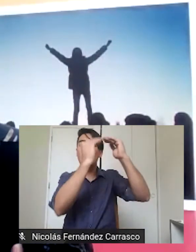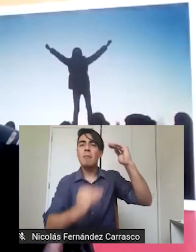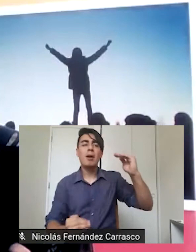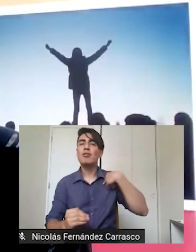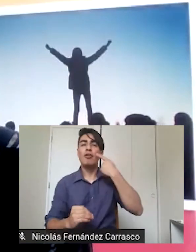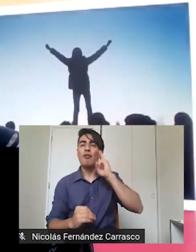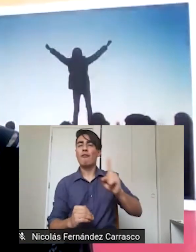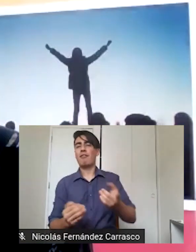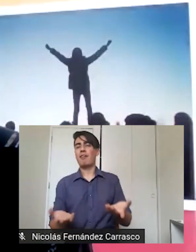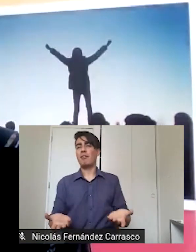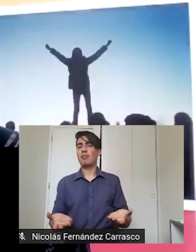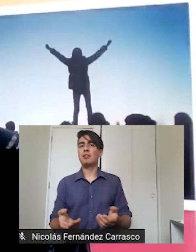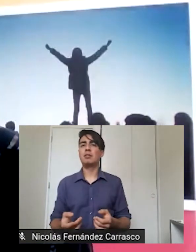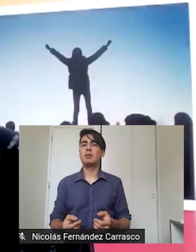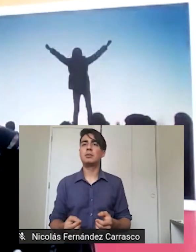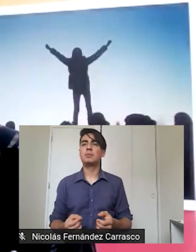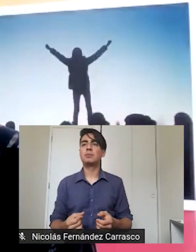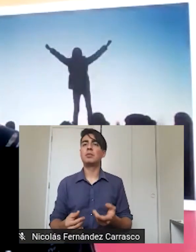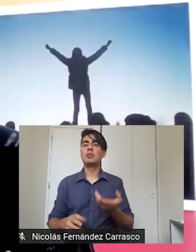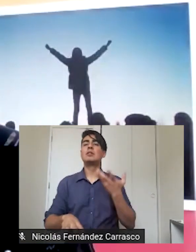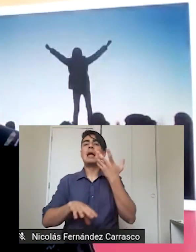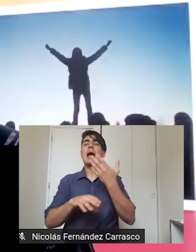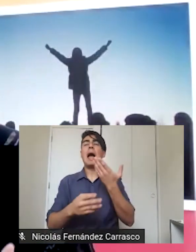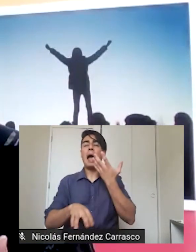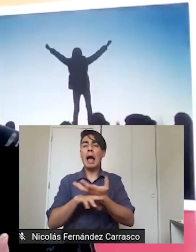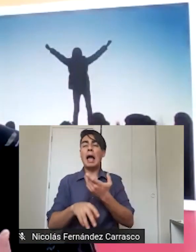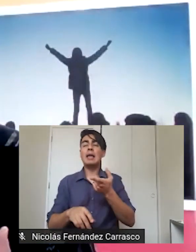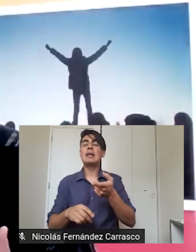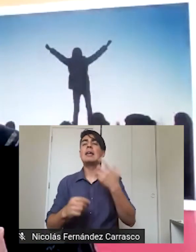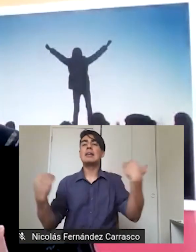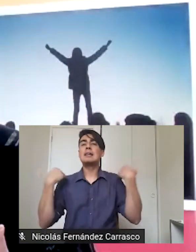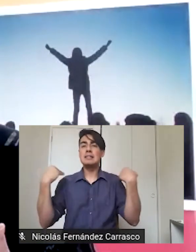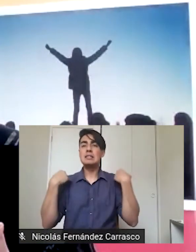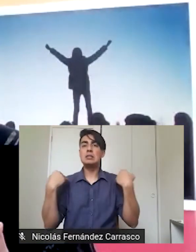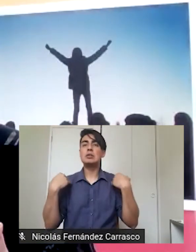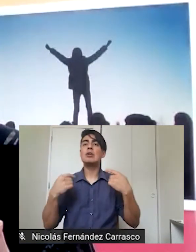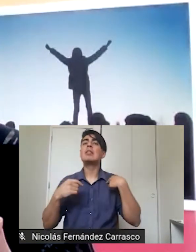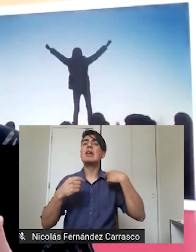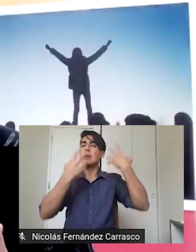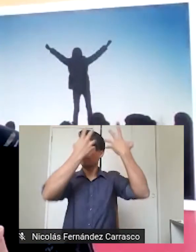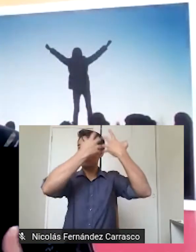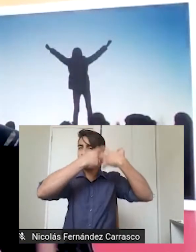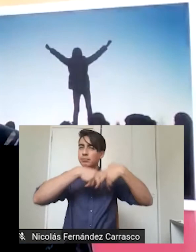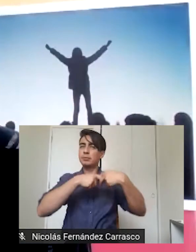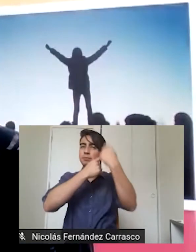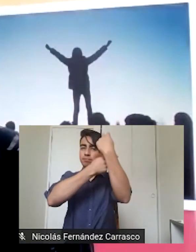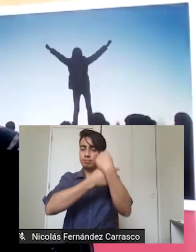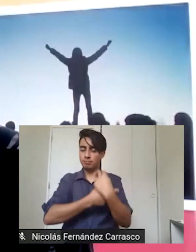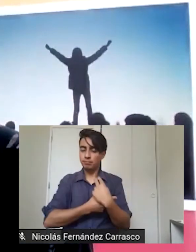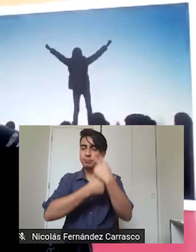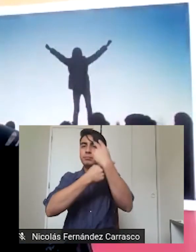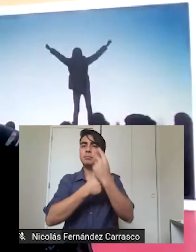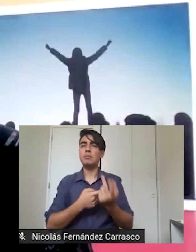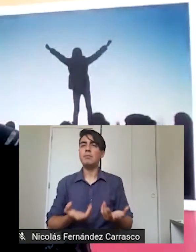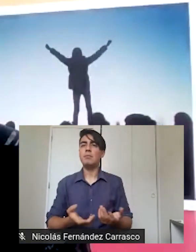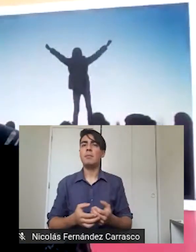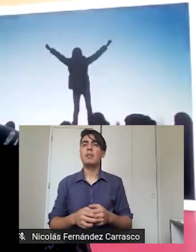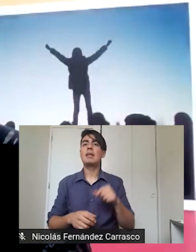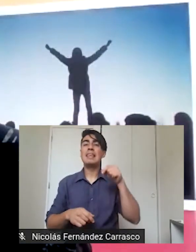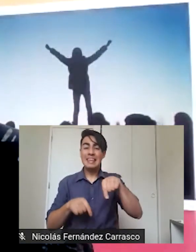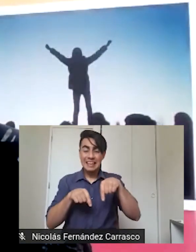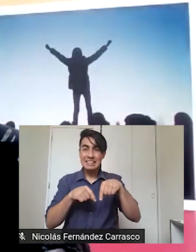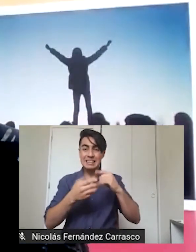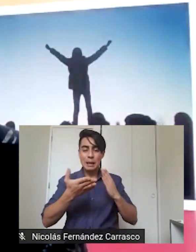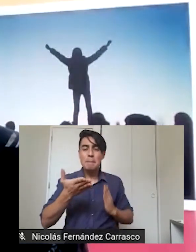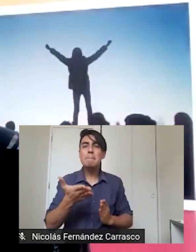puedo afectarlos. Hay ejercicios de reflexión para los profesores y